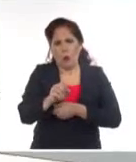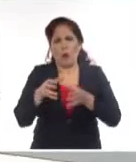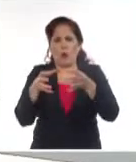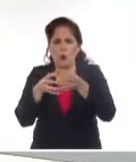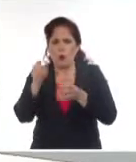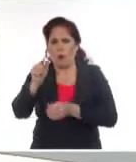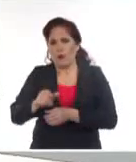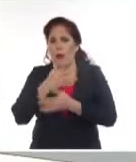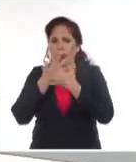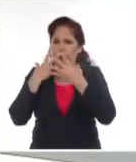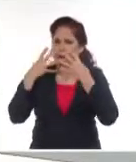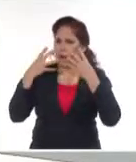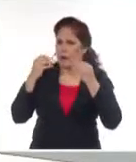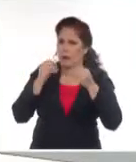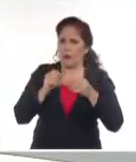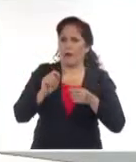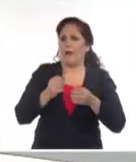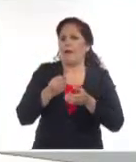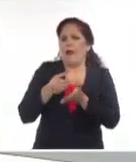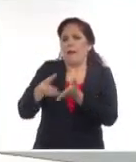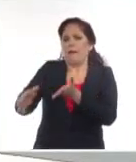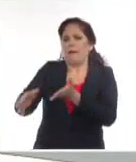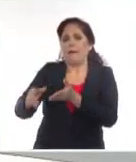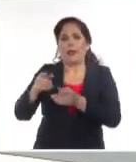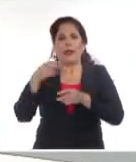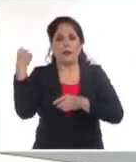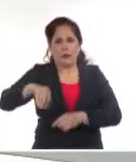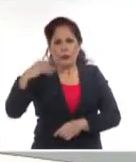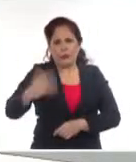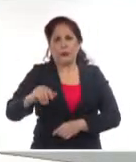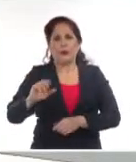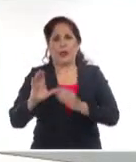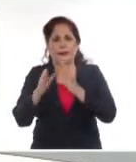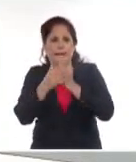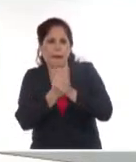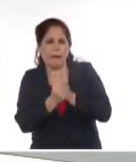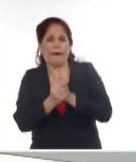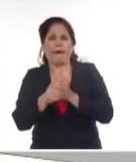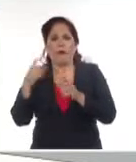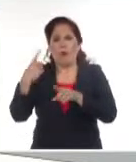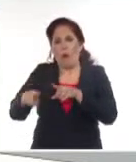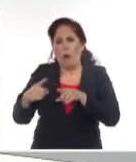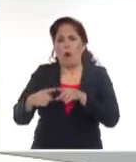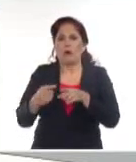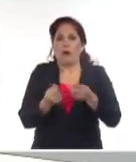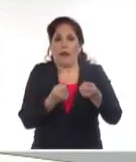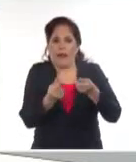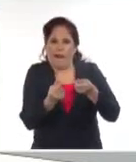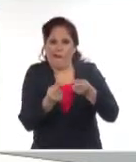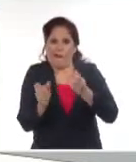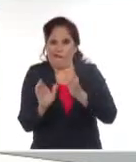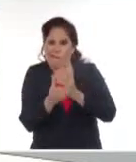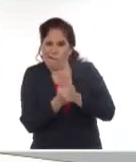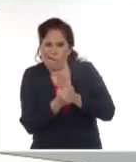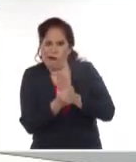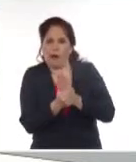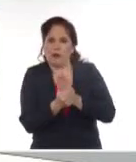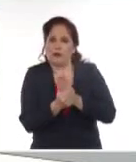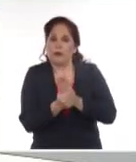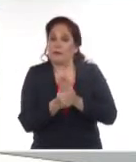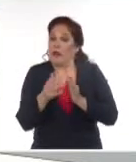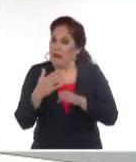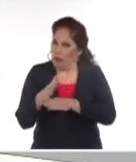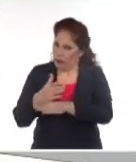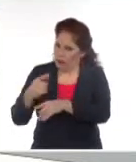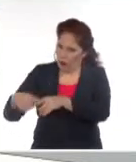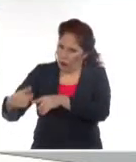desapariciones, desplazamientos forzados, tortura, secuestro, extorsión, lavado de activos, y hago uso de los puntos suspensivos